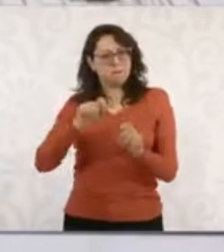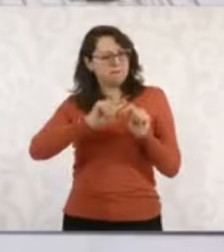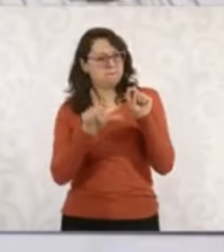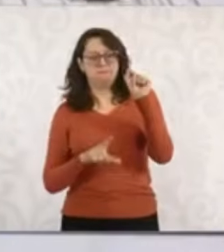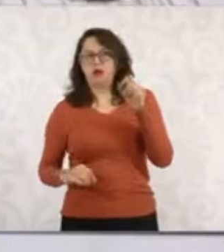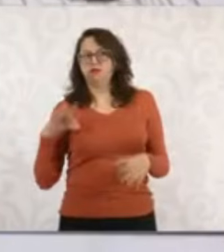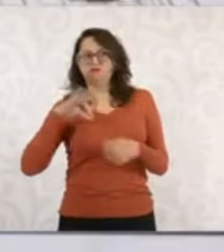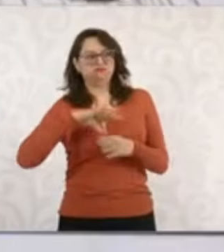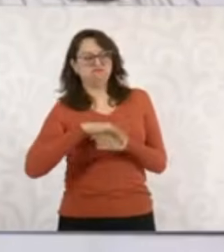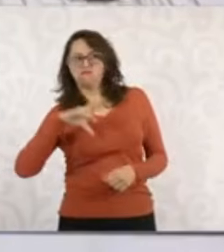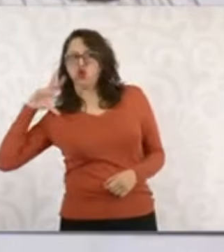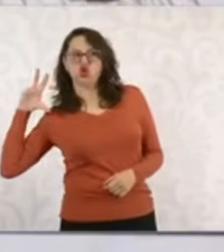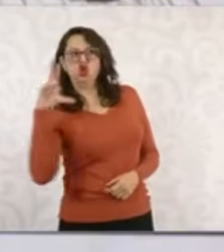una